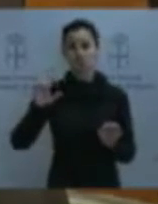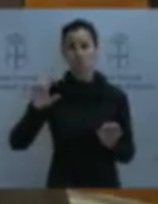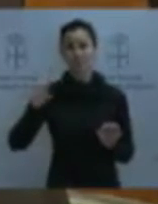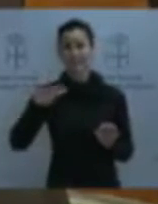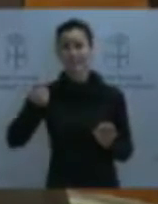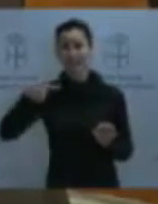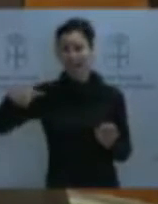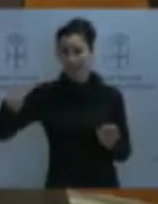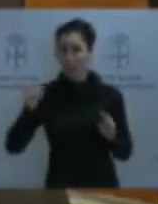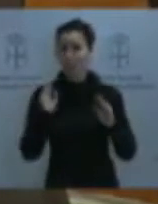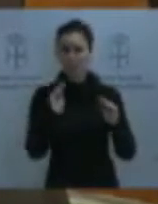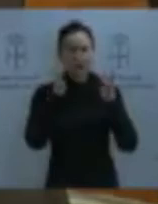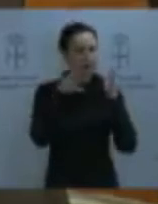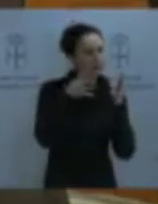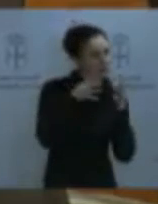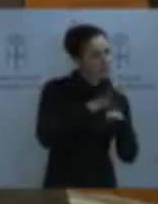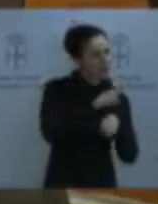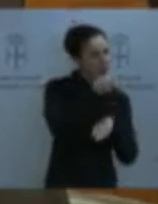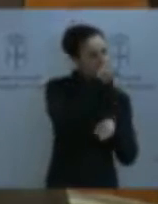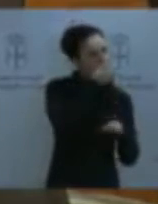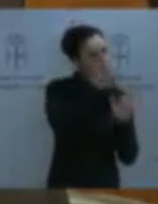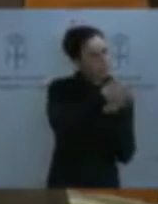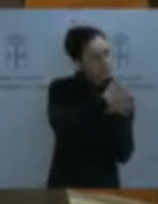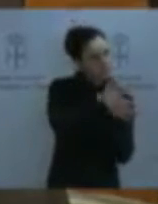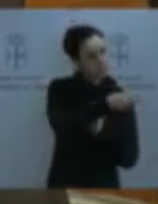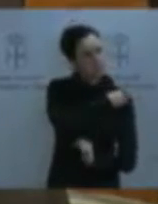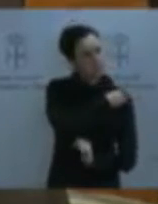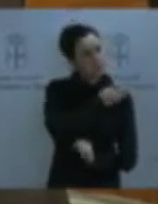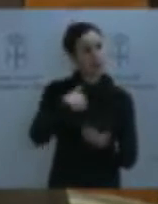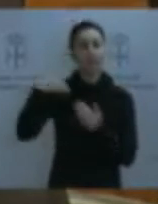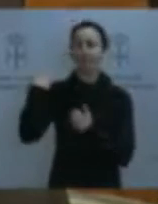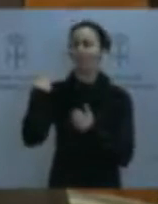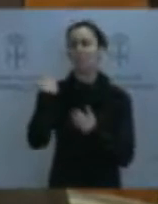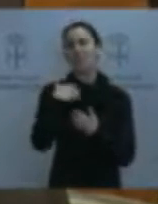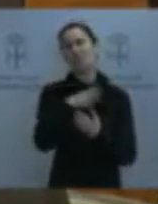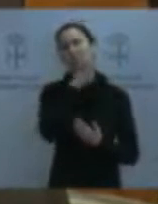¿Están recurriendo ustedes a viejas recetas y a quienes hundieron Asturias?